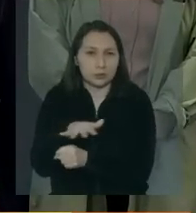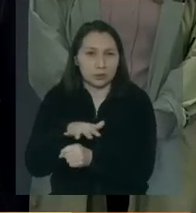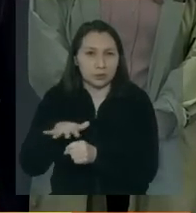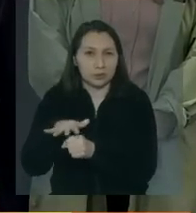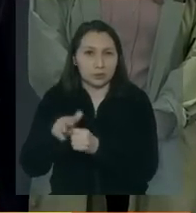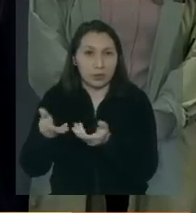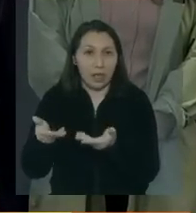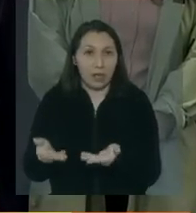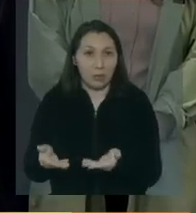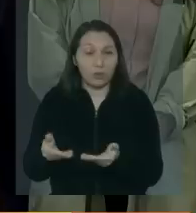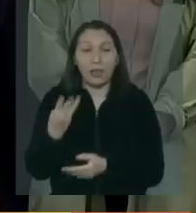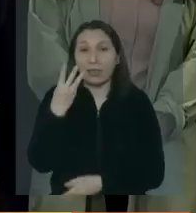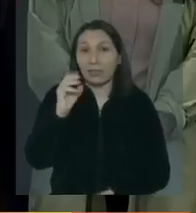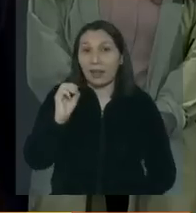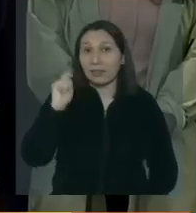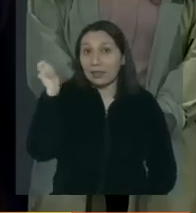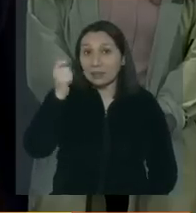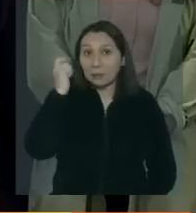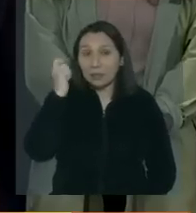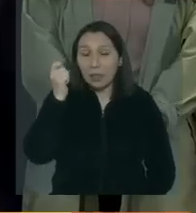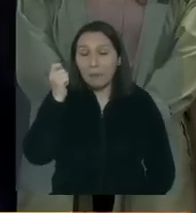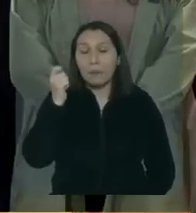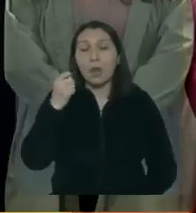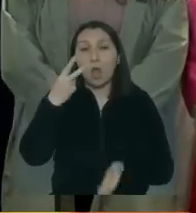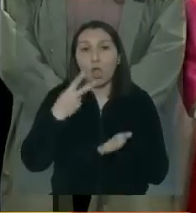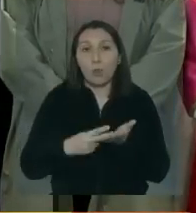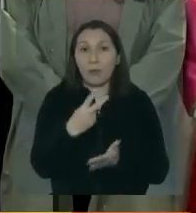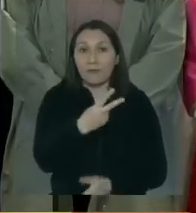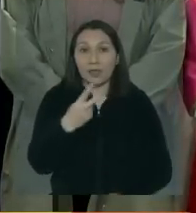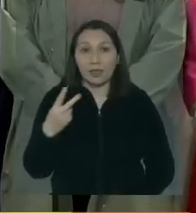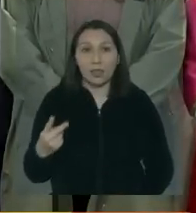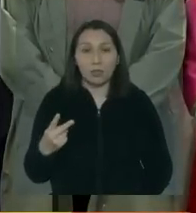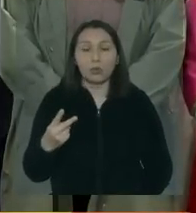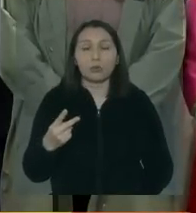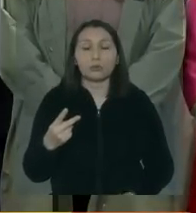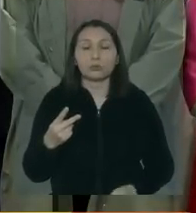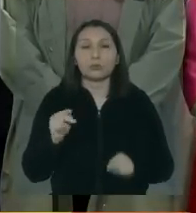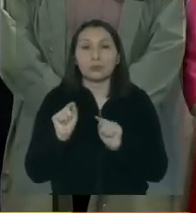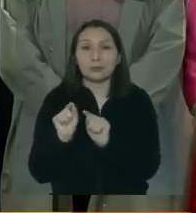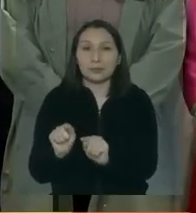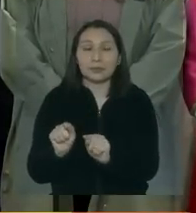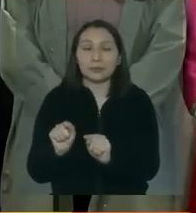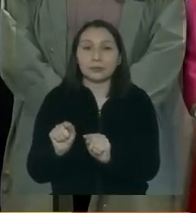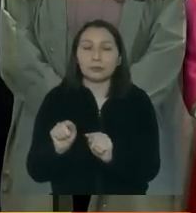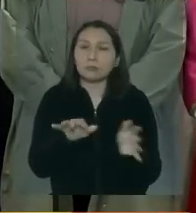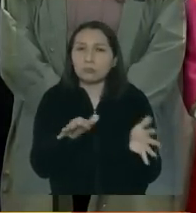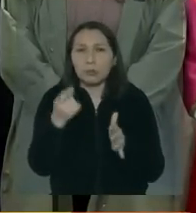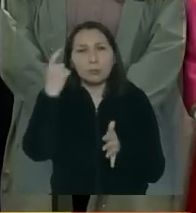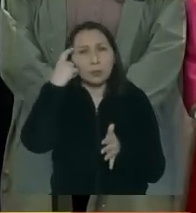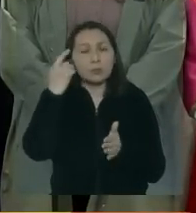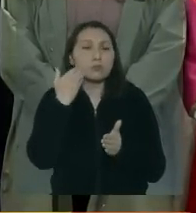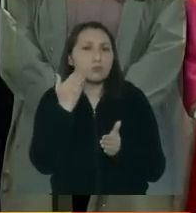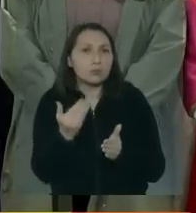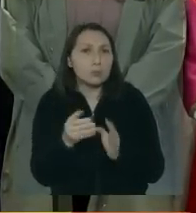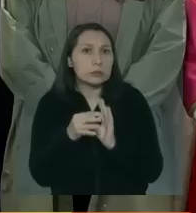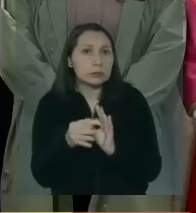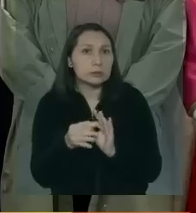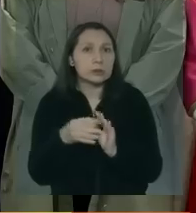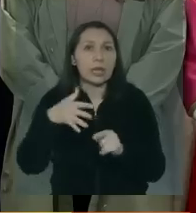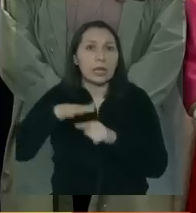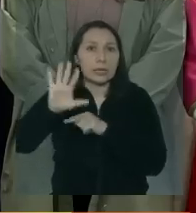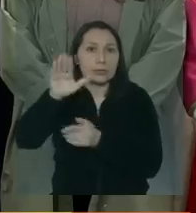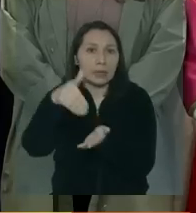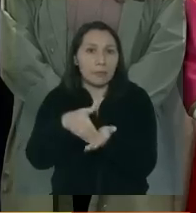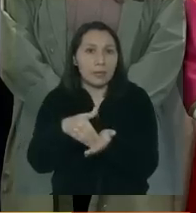la actual situación de emergencia el 30 de septiembre del 2022. Esto estimamos que va a beneficiar alrededor de